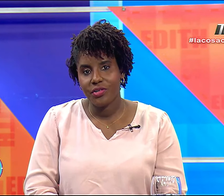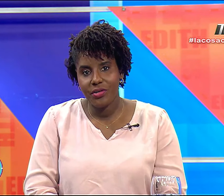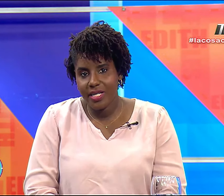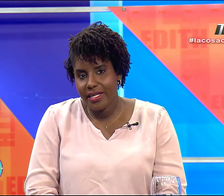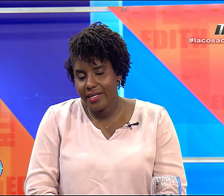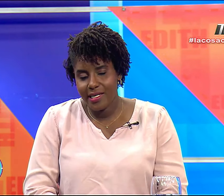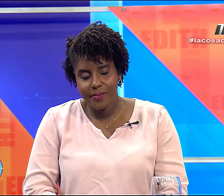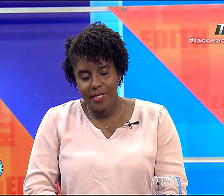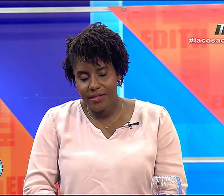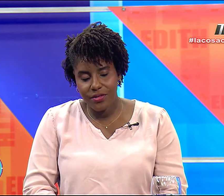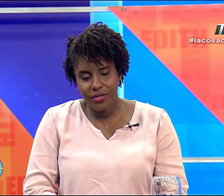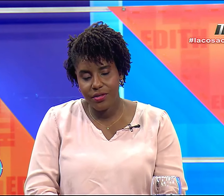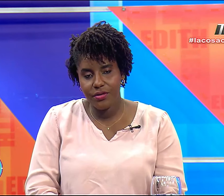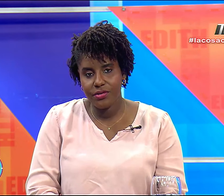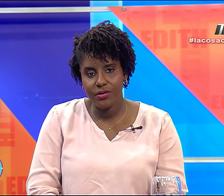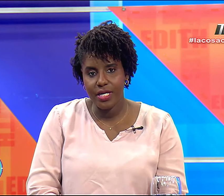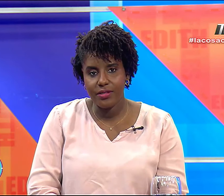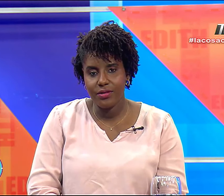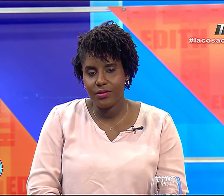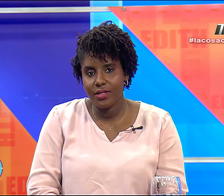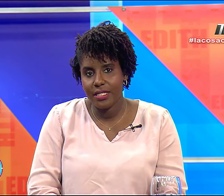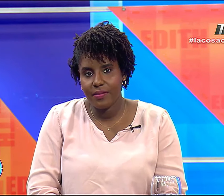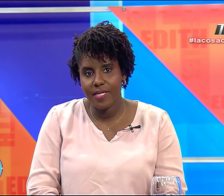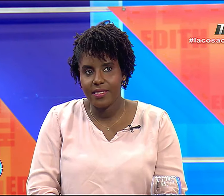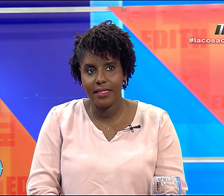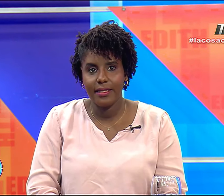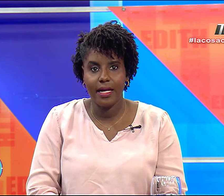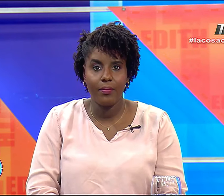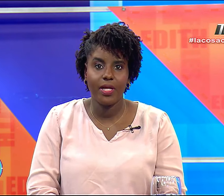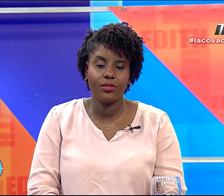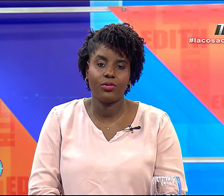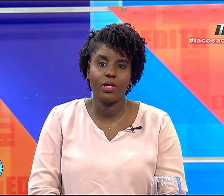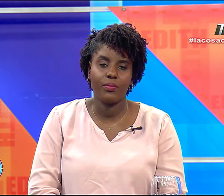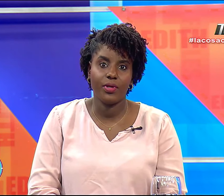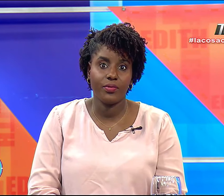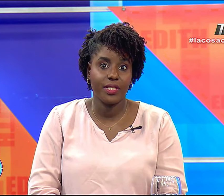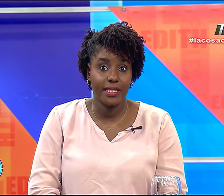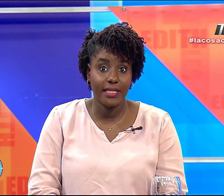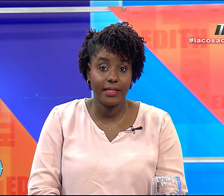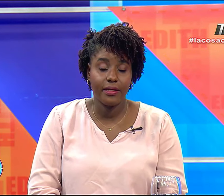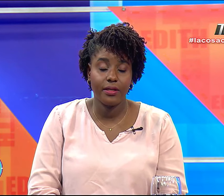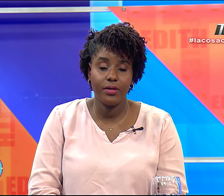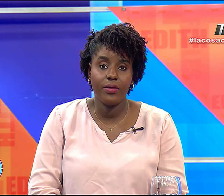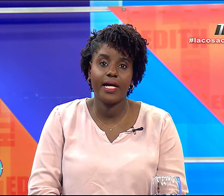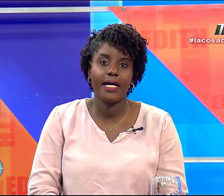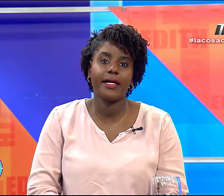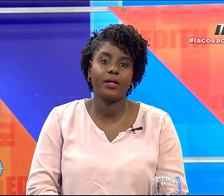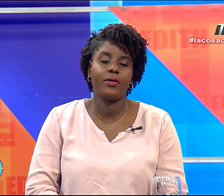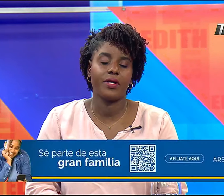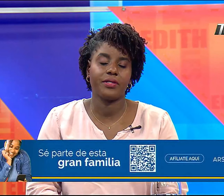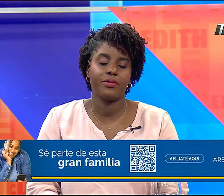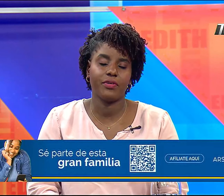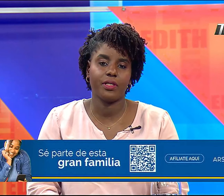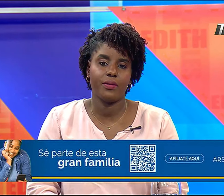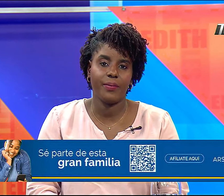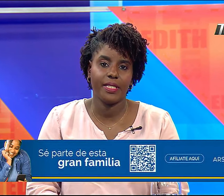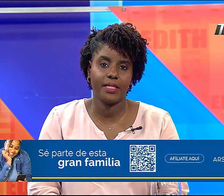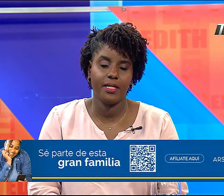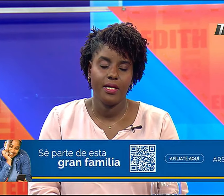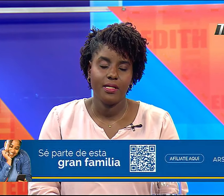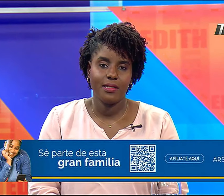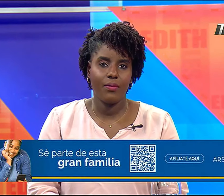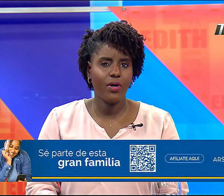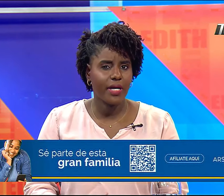Yo creo que la explicación que dio José Horacio es bastante amplia y todos la pudimos entender. Y ojalá que el Congreso